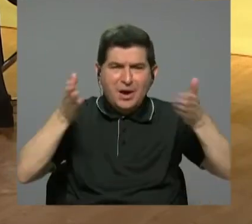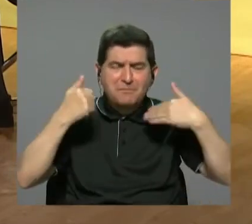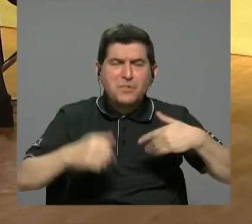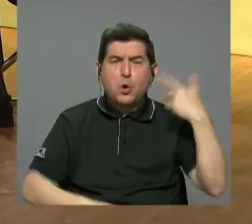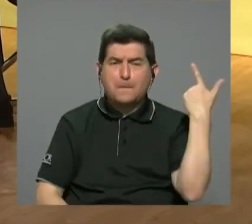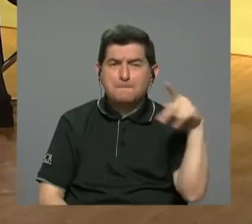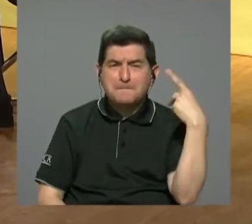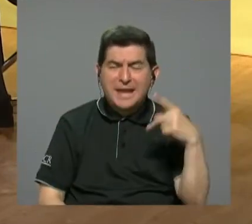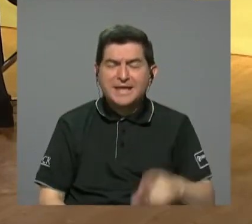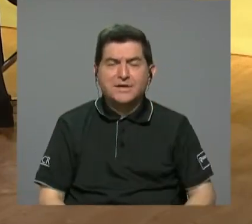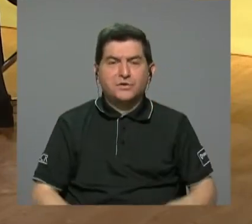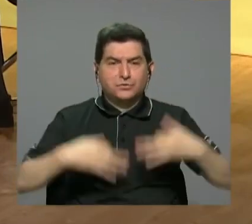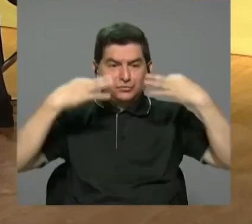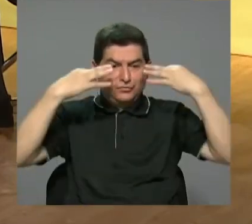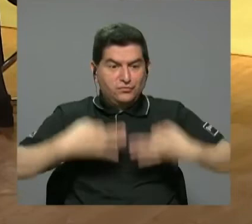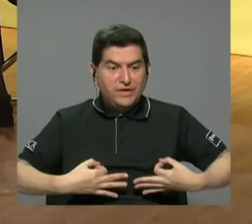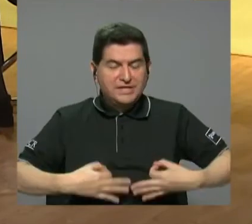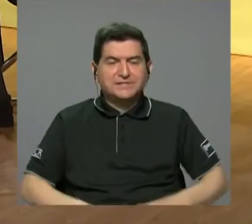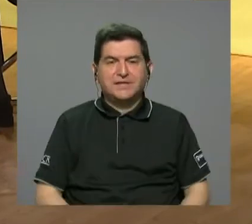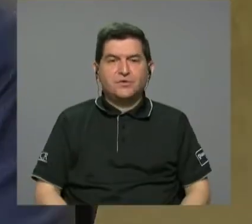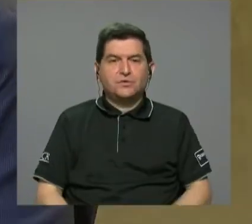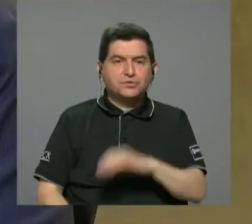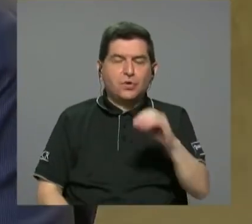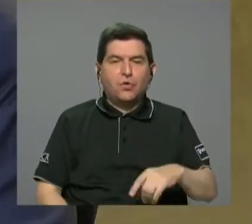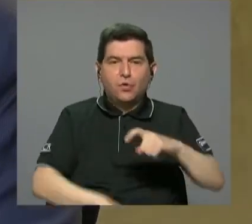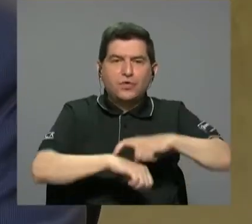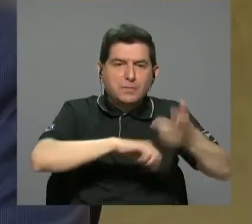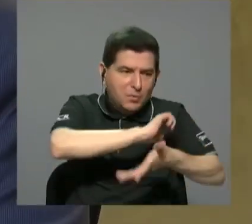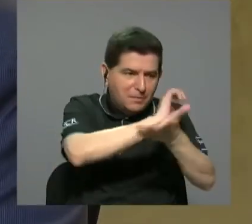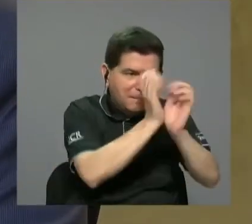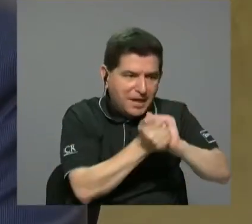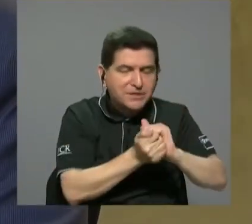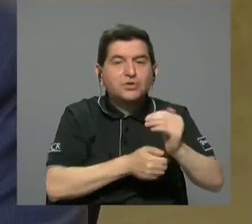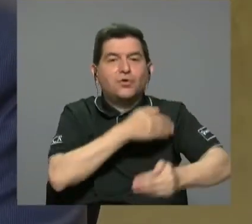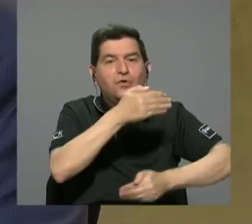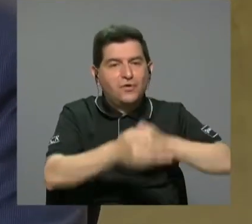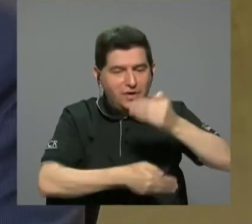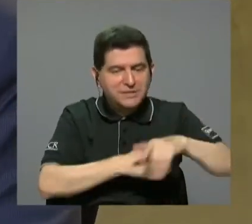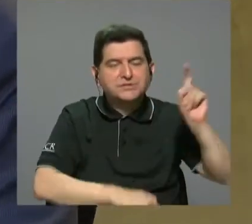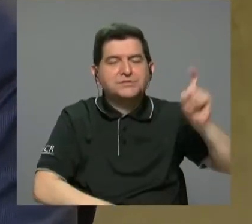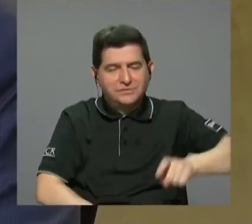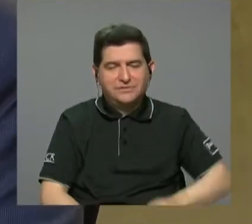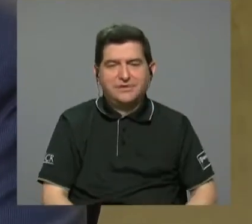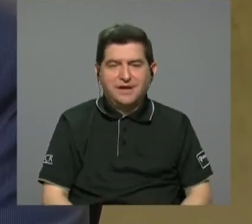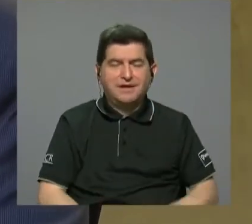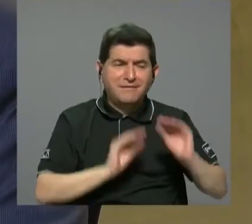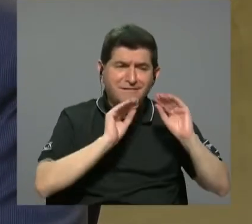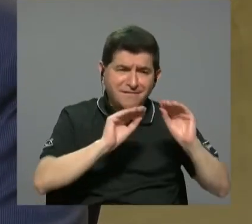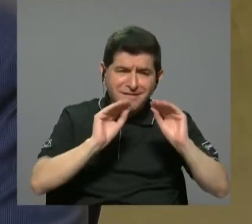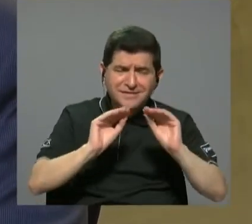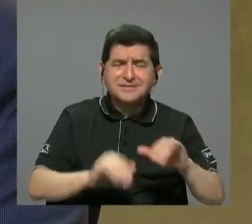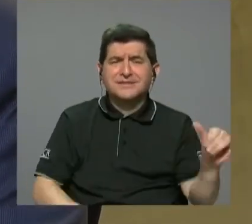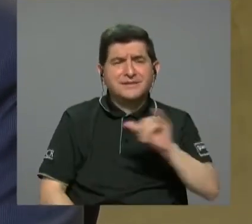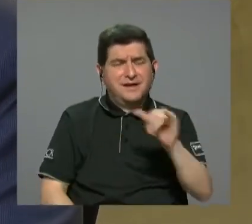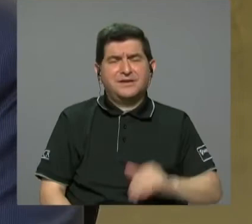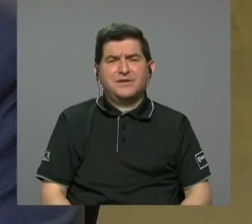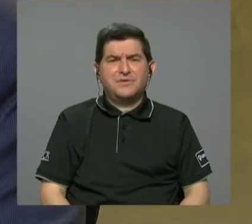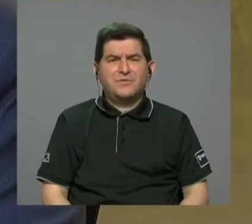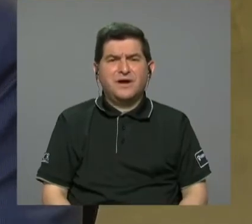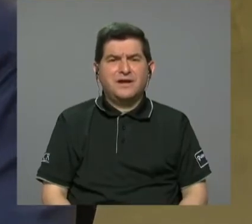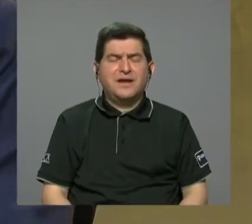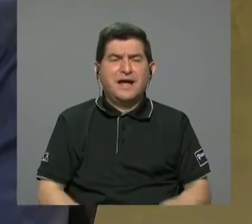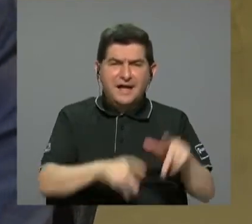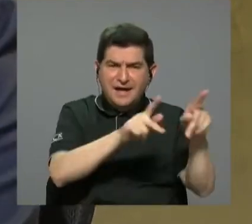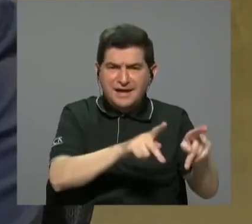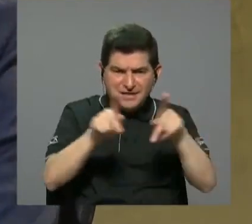riesgos físicos, riesgos de transición que vamos a tener que ir gestionando y enseñarle también a nuestro sistema